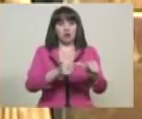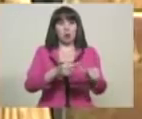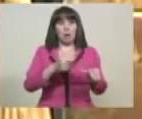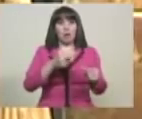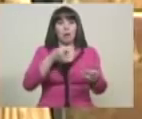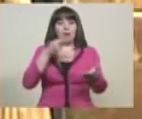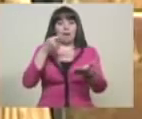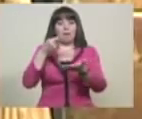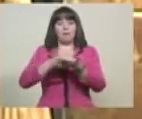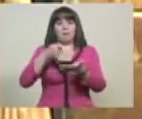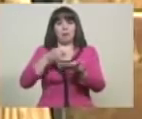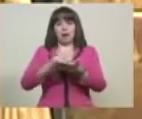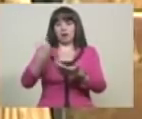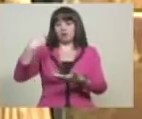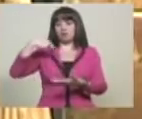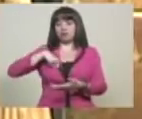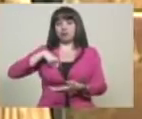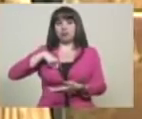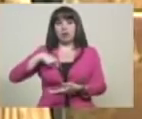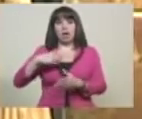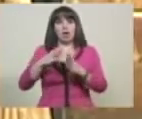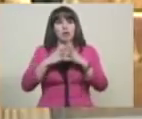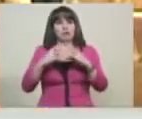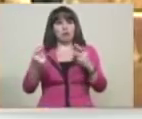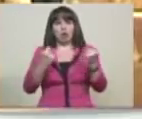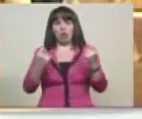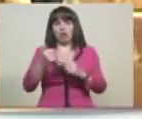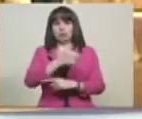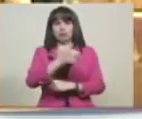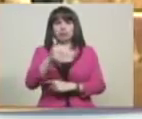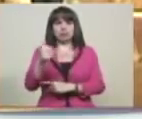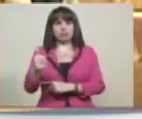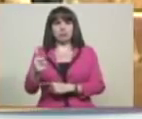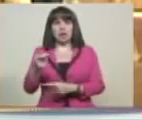de salarios y precios.